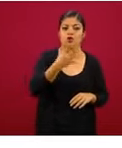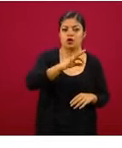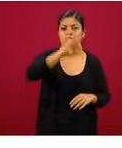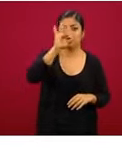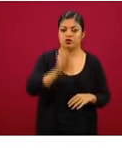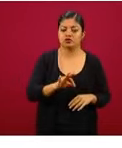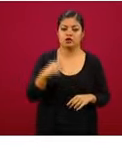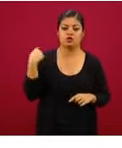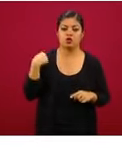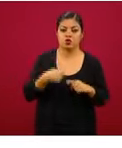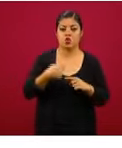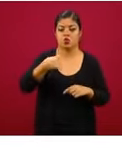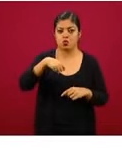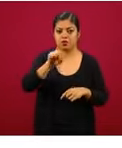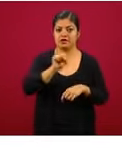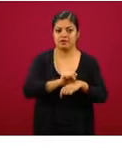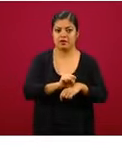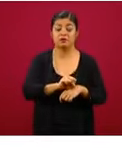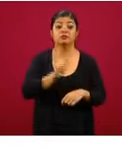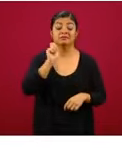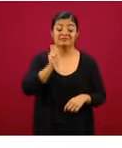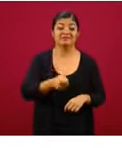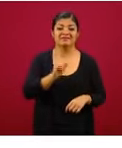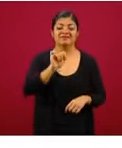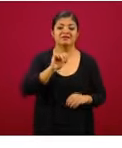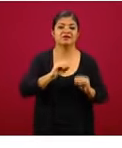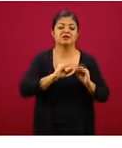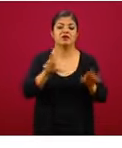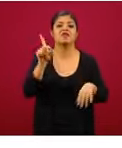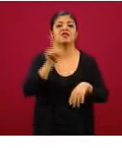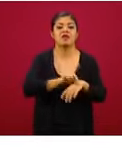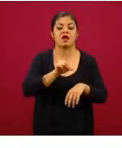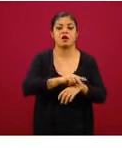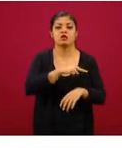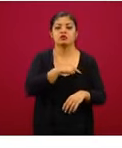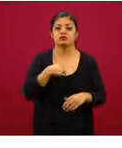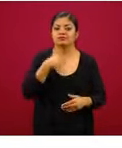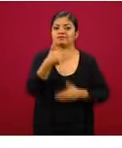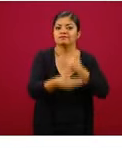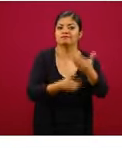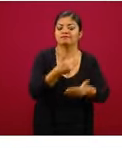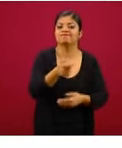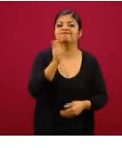55-54% en las últimas semanas. Lo que sí ha sido evidente día con día que hemos estado avanzando